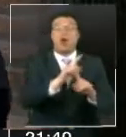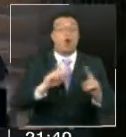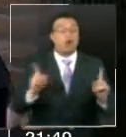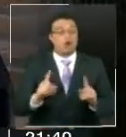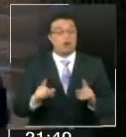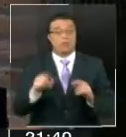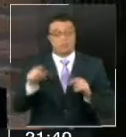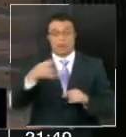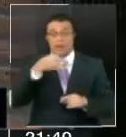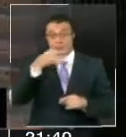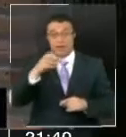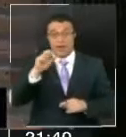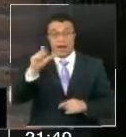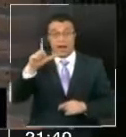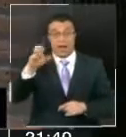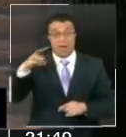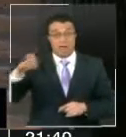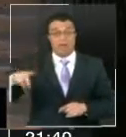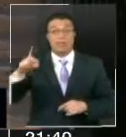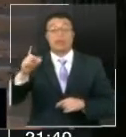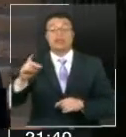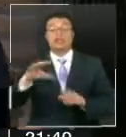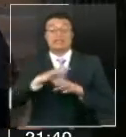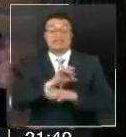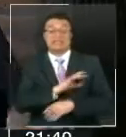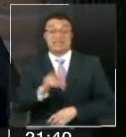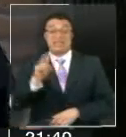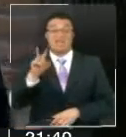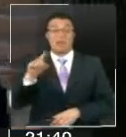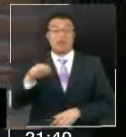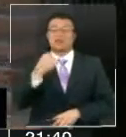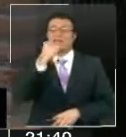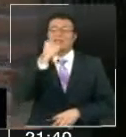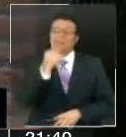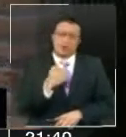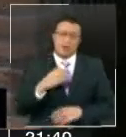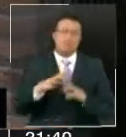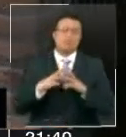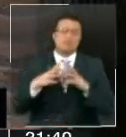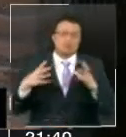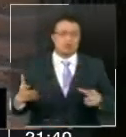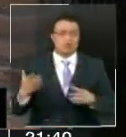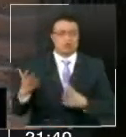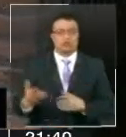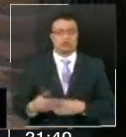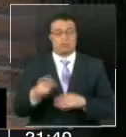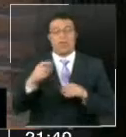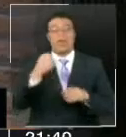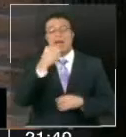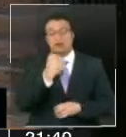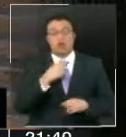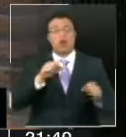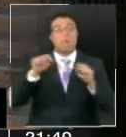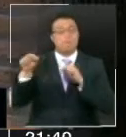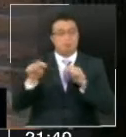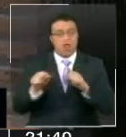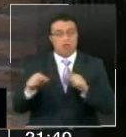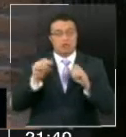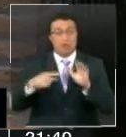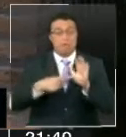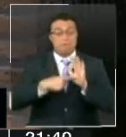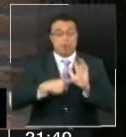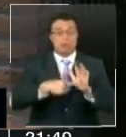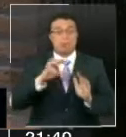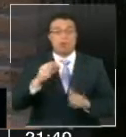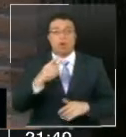está haciendo Andrea Alamán y el partido y Chile Vamos es un error inmenso, un error político, que demuestra que tienen